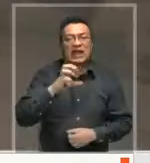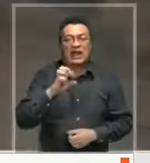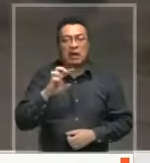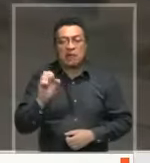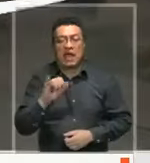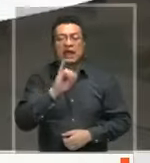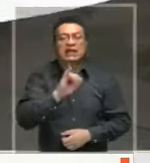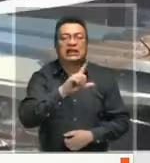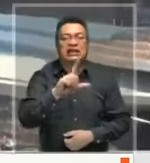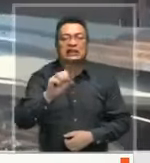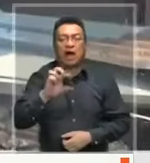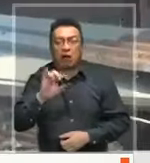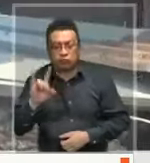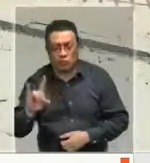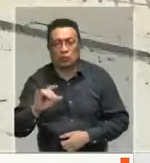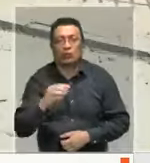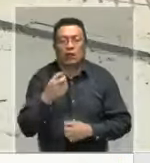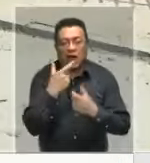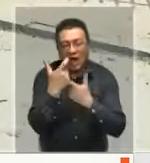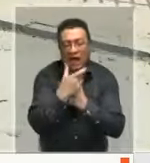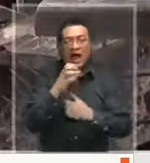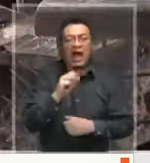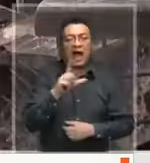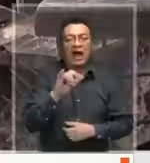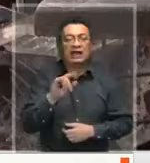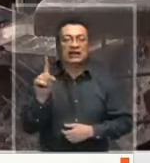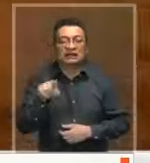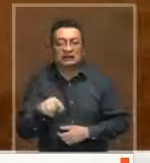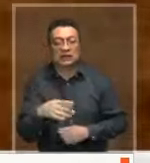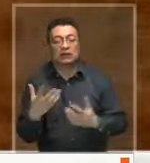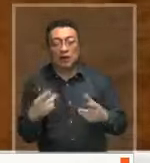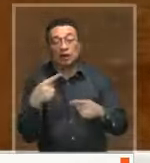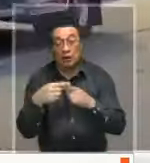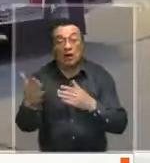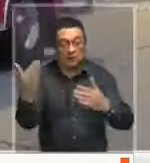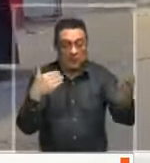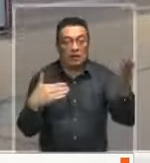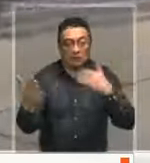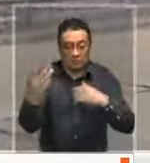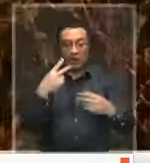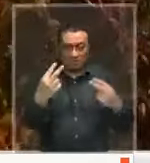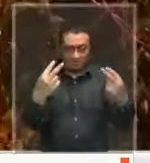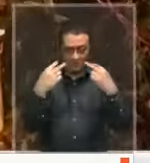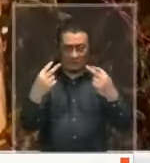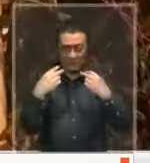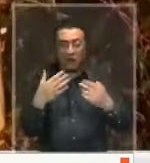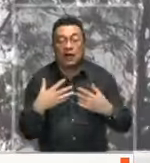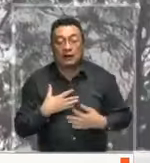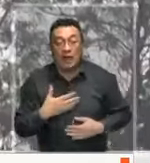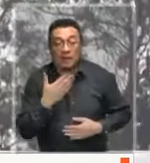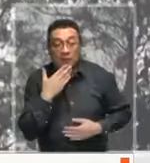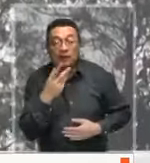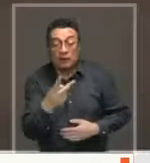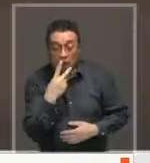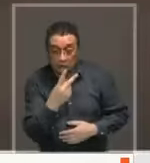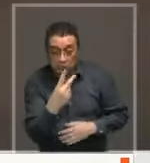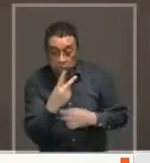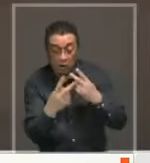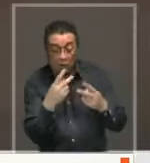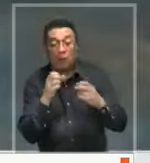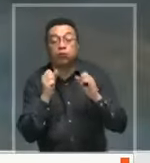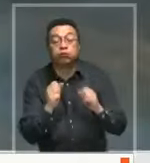Illapu, Jorge Alice, entre otros. Así que invitamos a la gente a que no solo lo vea, sino que viendo este evento la gente